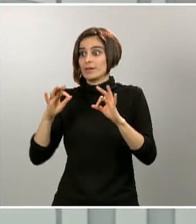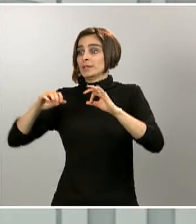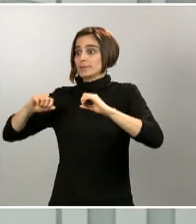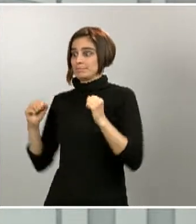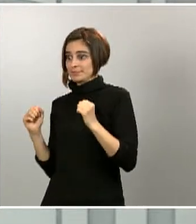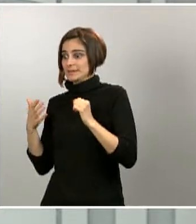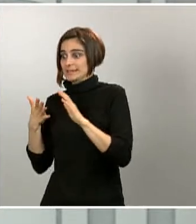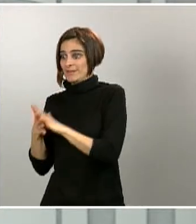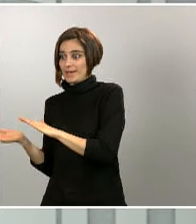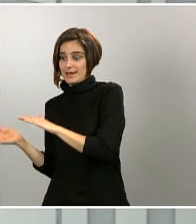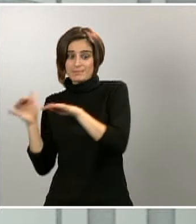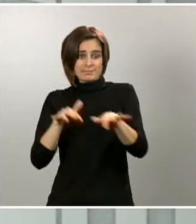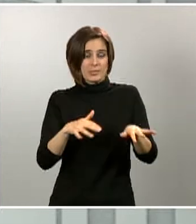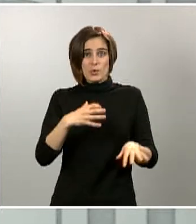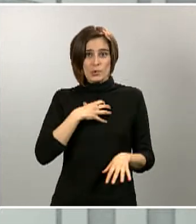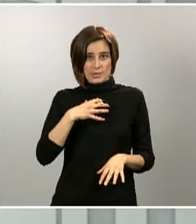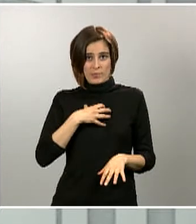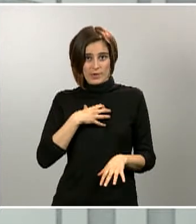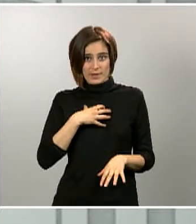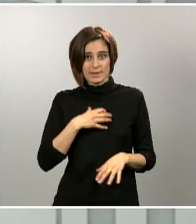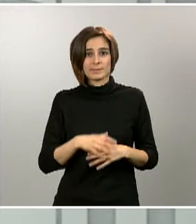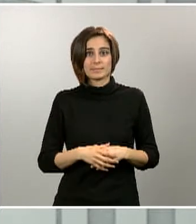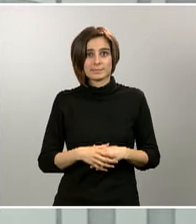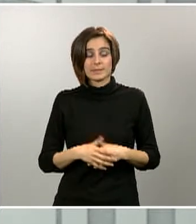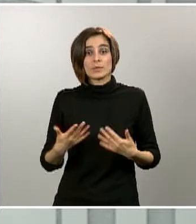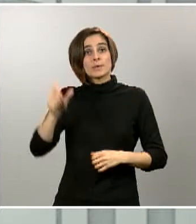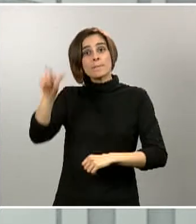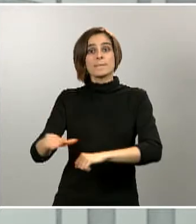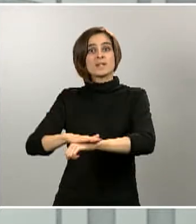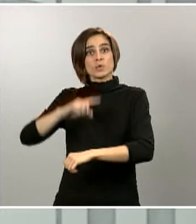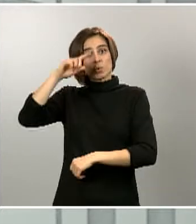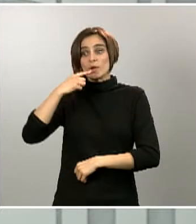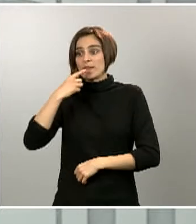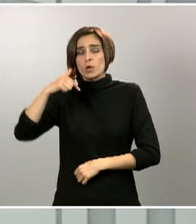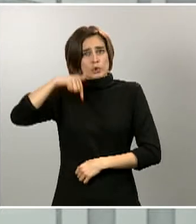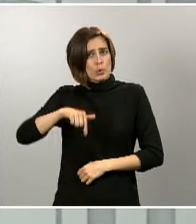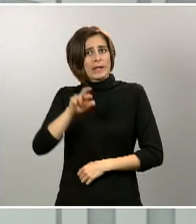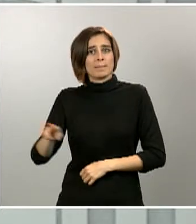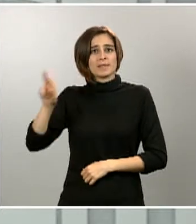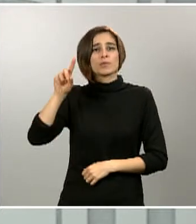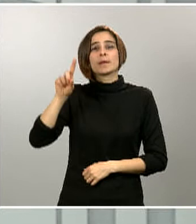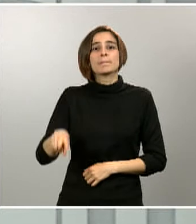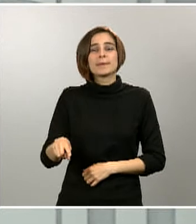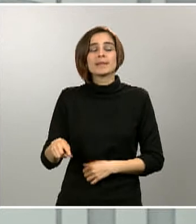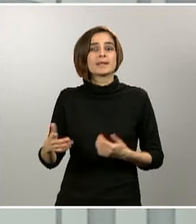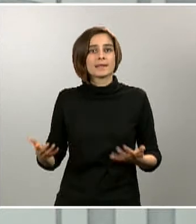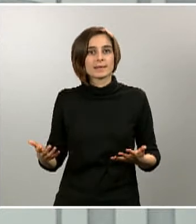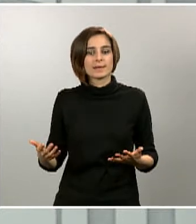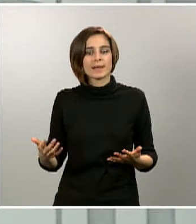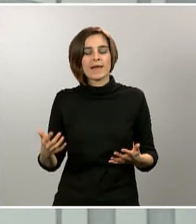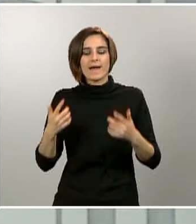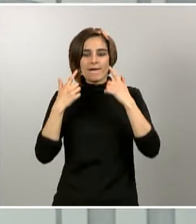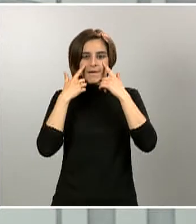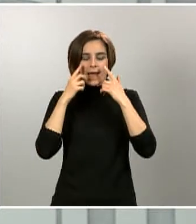y lo que trasladó el ministro y yo misma he comunicado en el día de hoy es, por una parte, que tenemos que ver si efectivamente el conjunto de